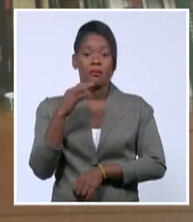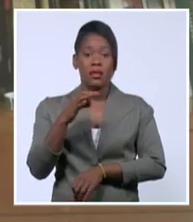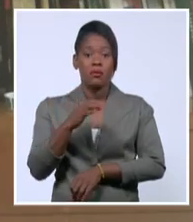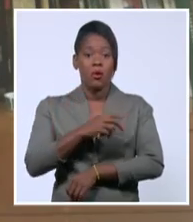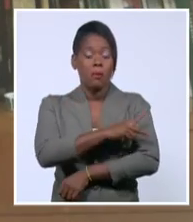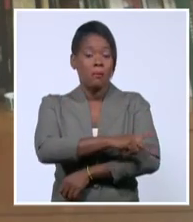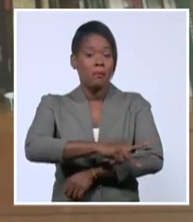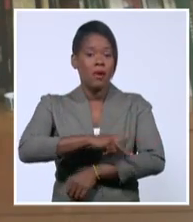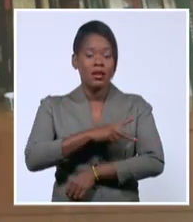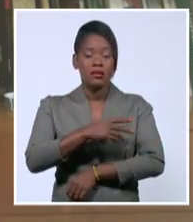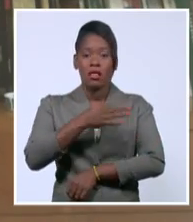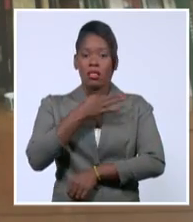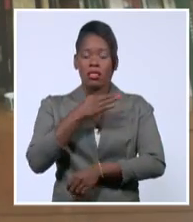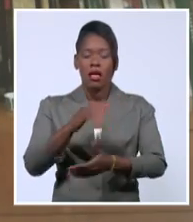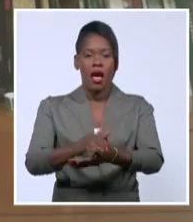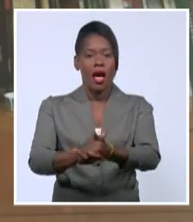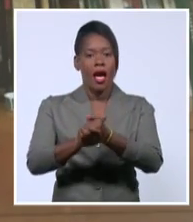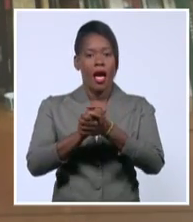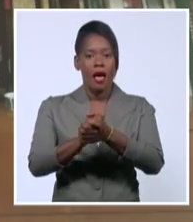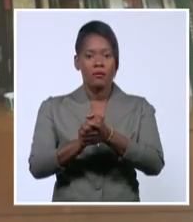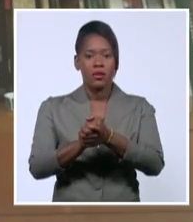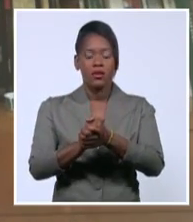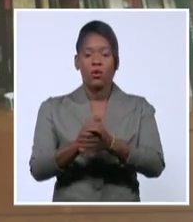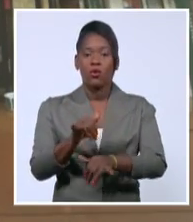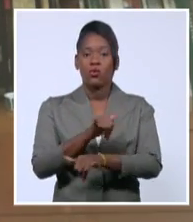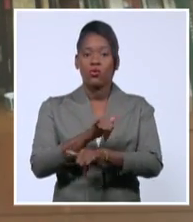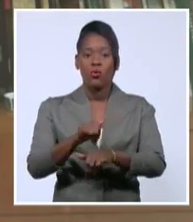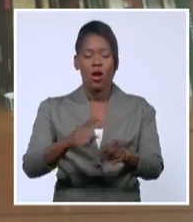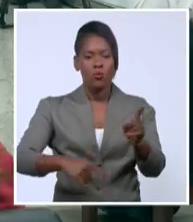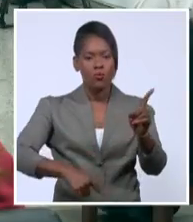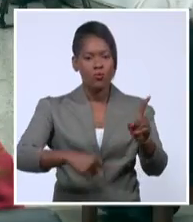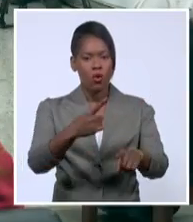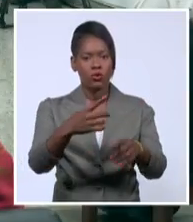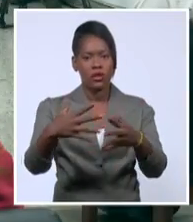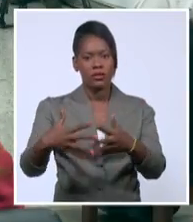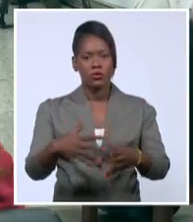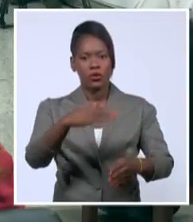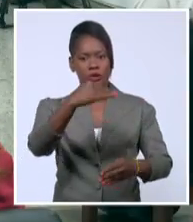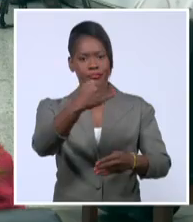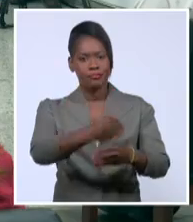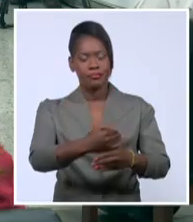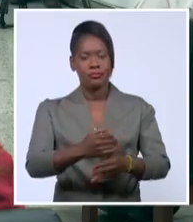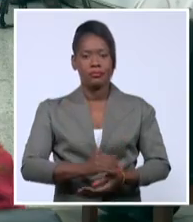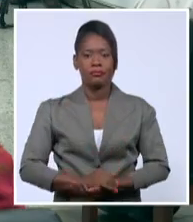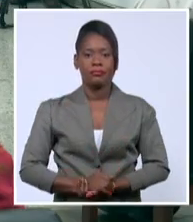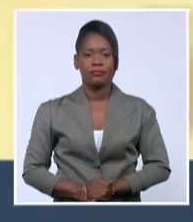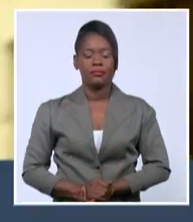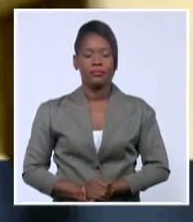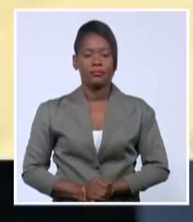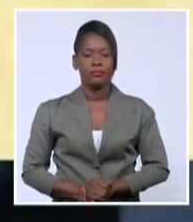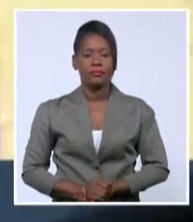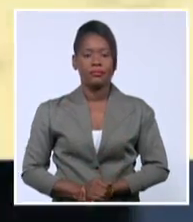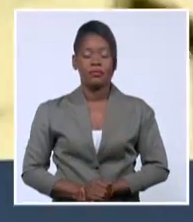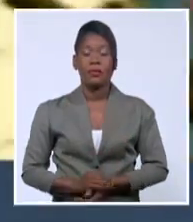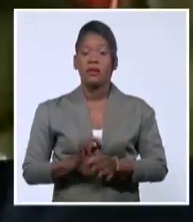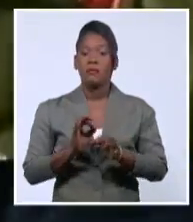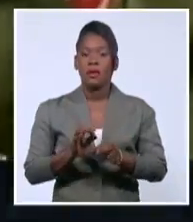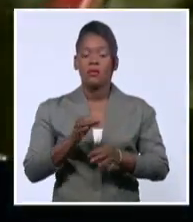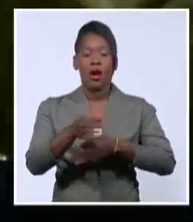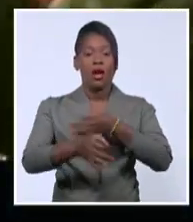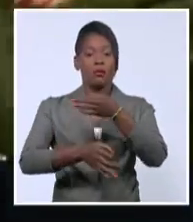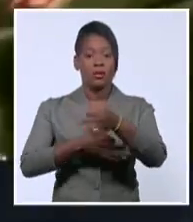pueblos, derrotar el imperialismo y el neoliberalismo. El foro online es un llamado desde Cuba a las izquierdas del mundo